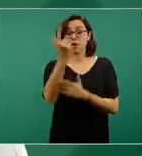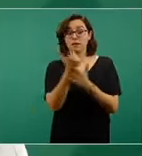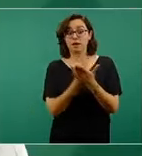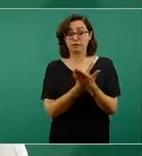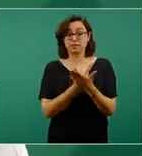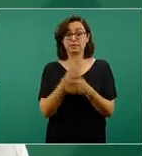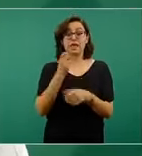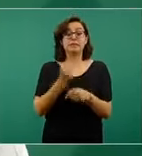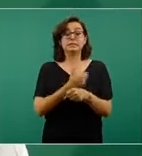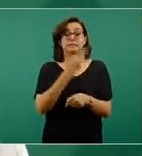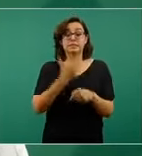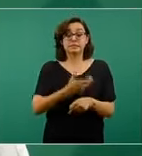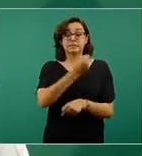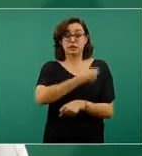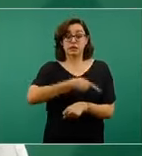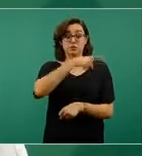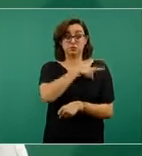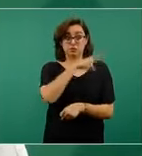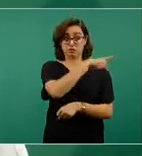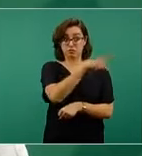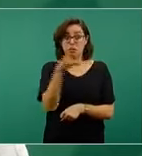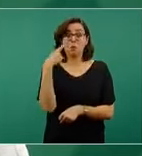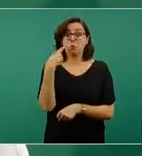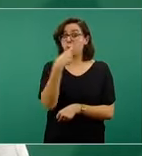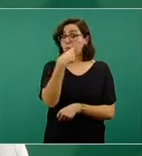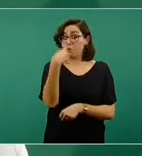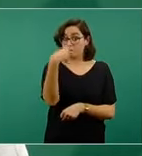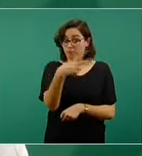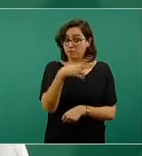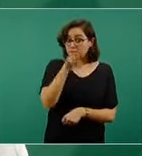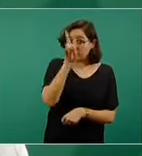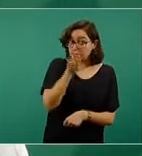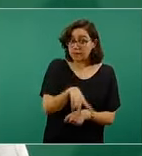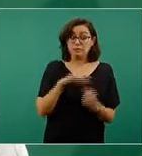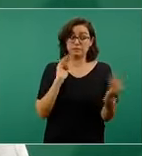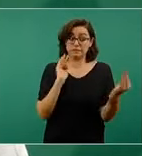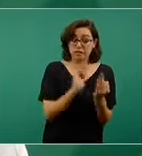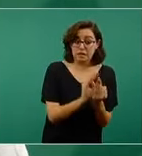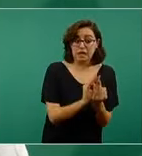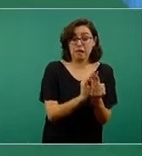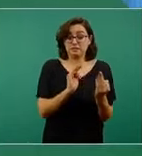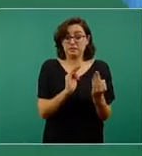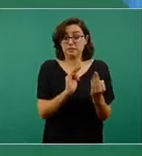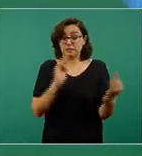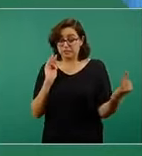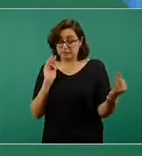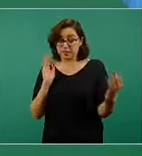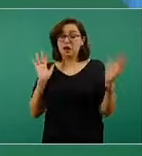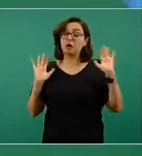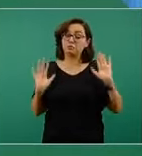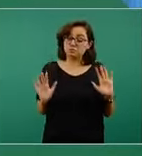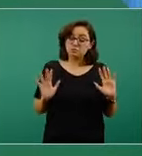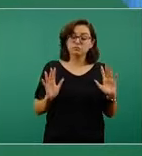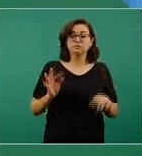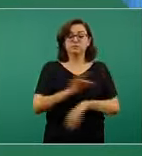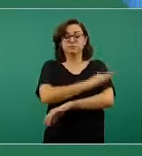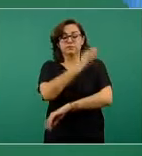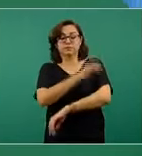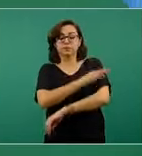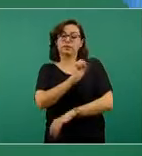salud se hará responsable de la decisión de identificar a estas personas para que sean o no